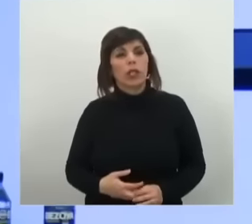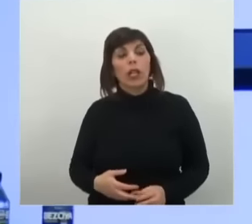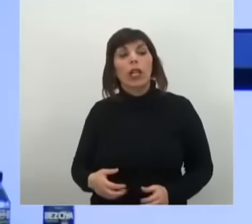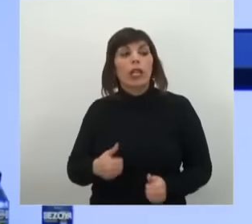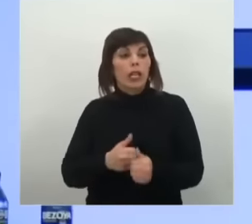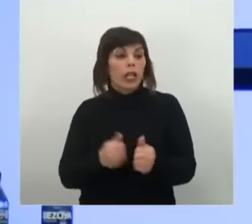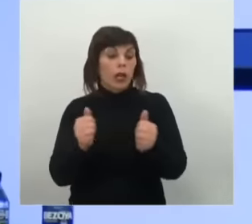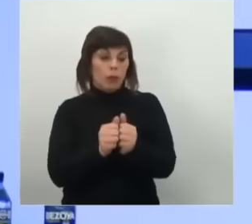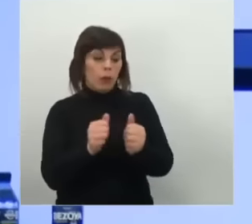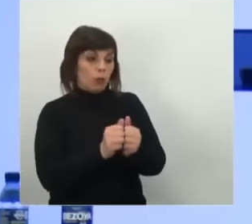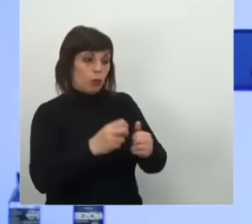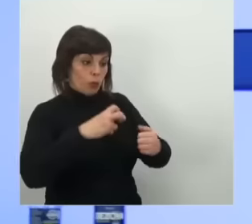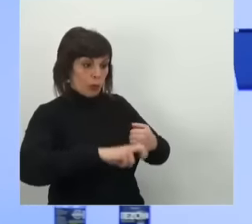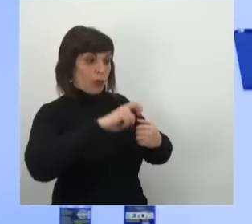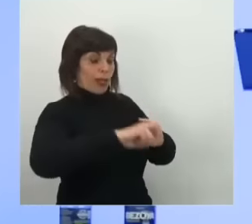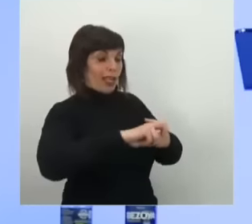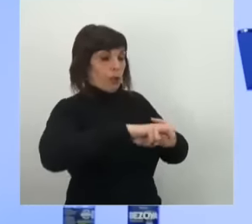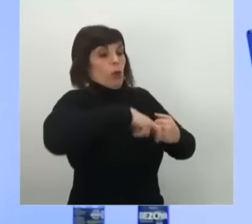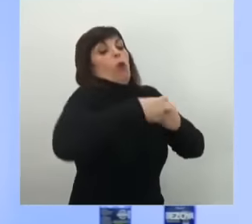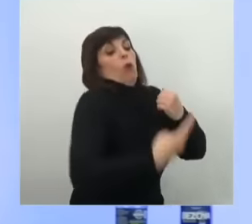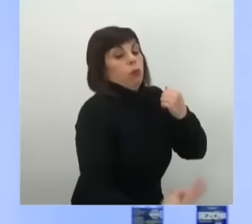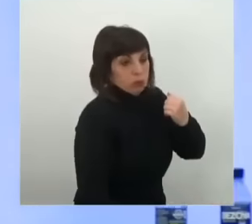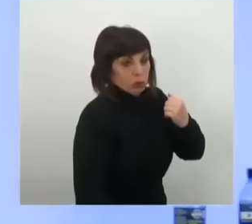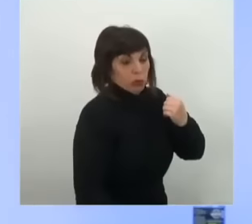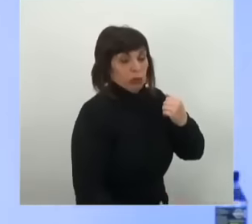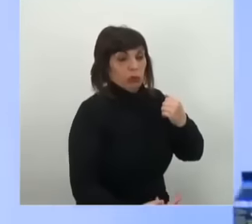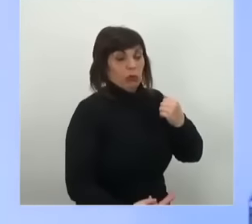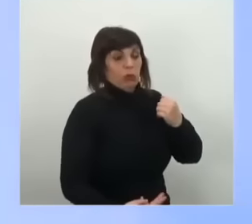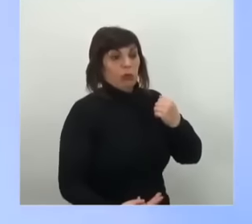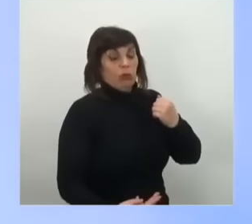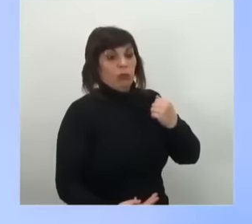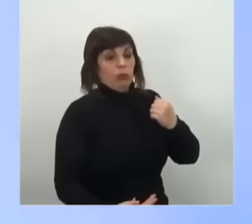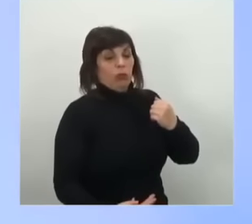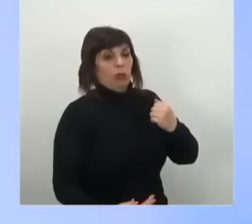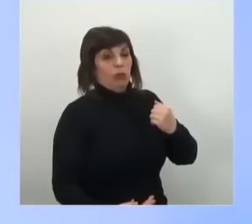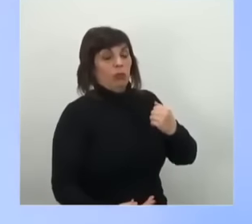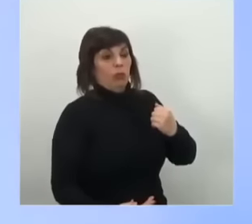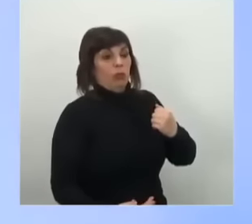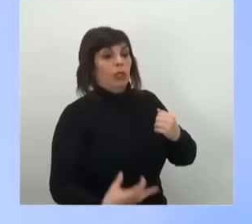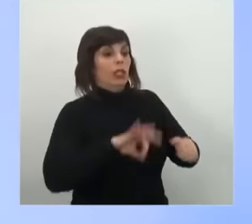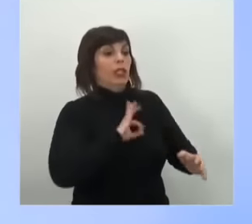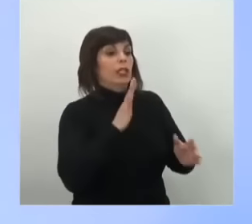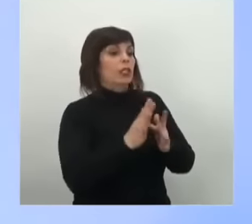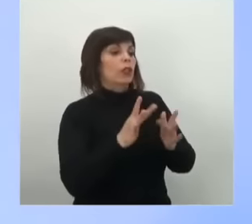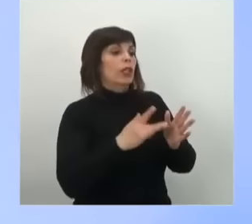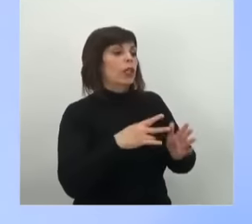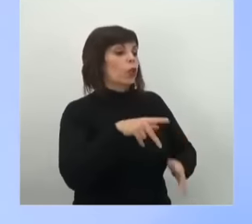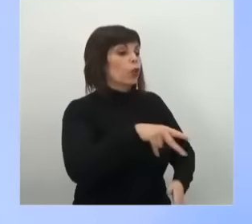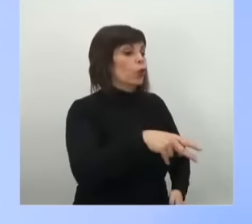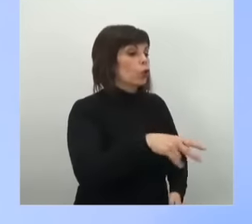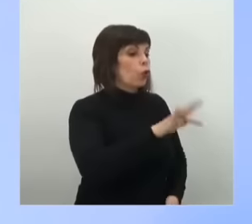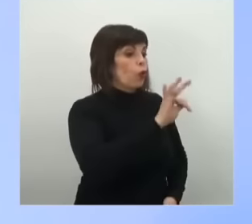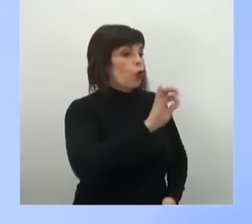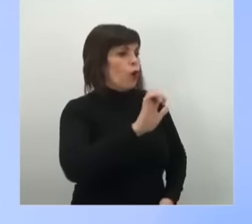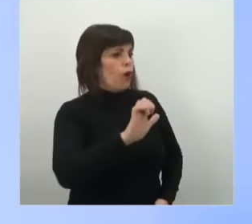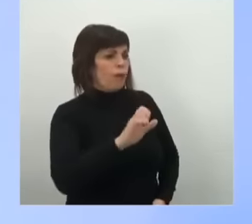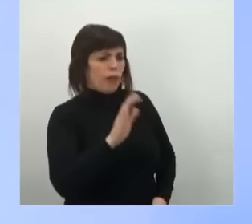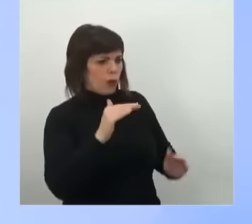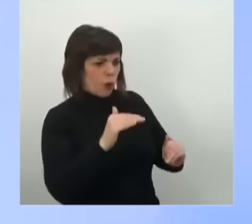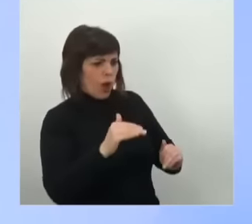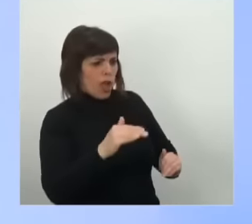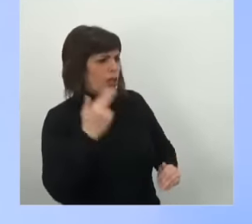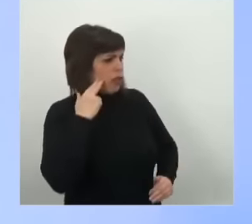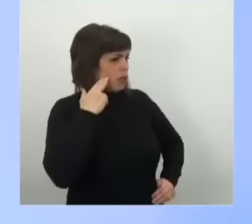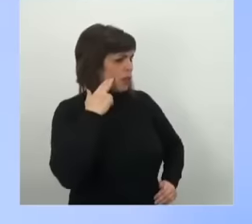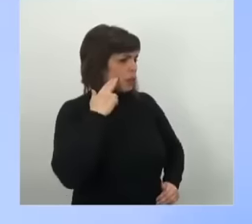y sabe lo que hace que genere la falta de fe justamente el miedo y el temor cuando nosotros empezamos a tener miedo que las cosas no van a